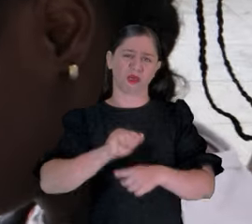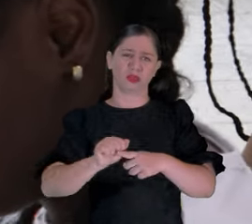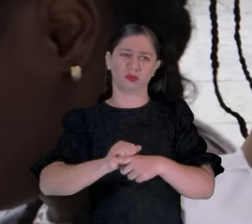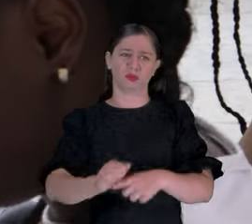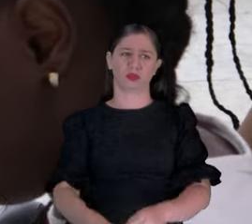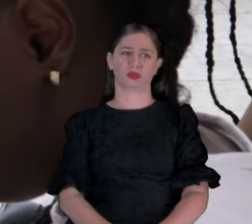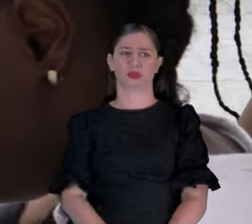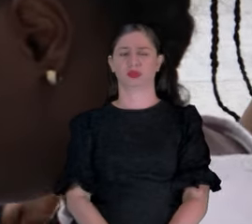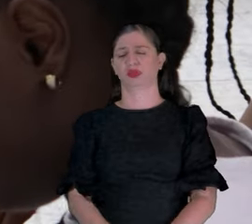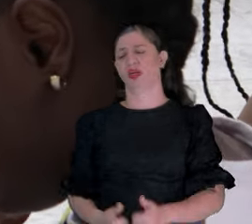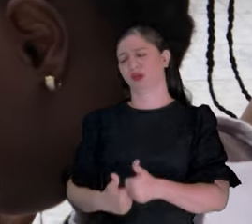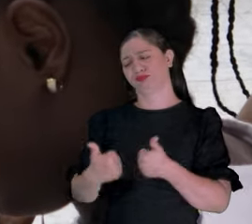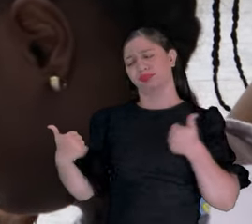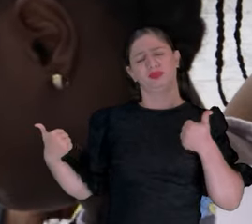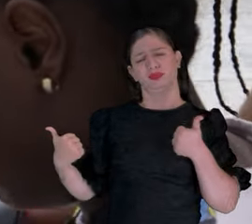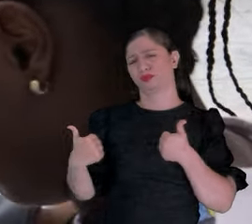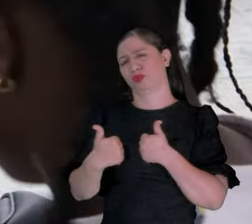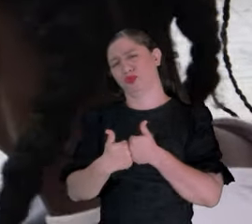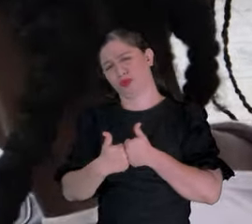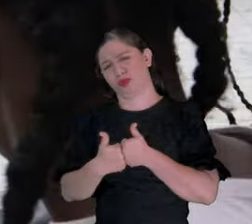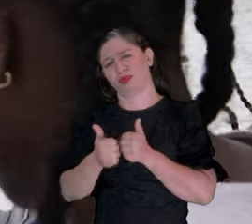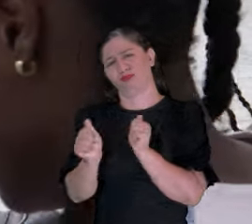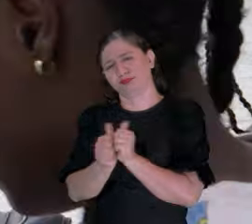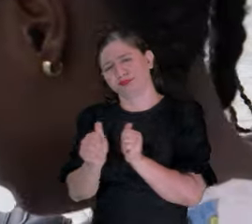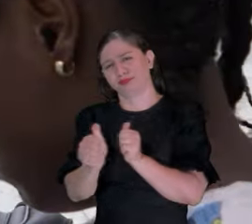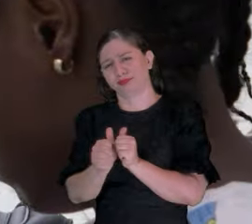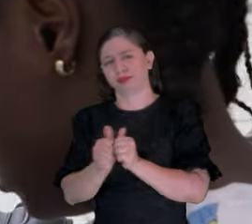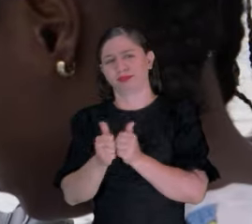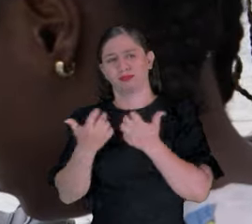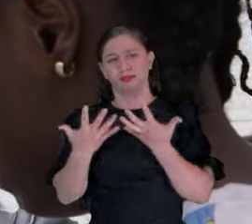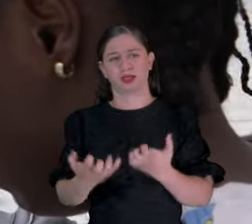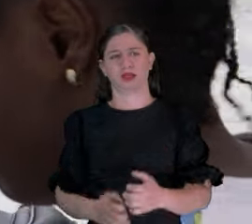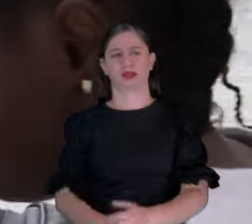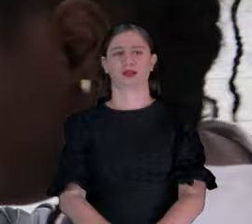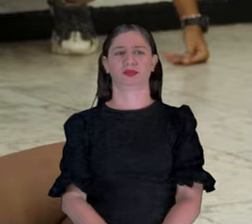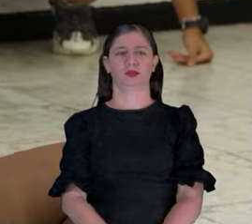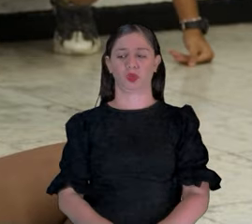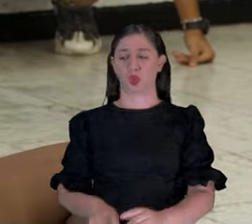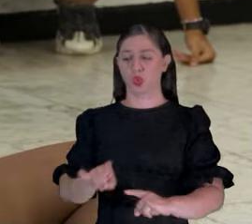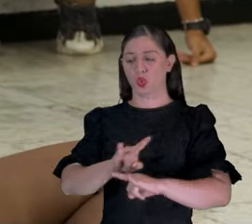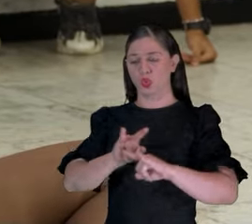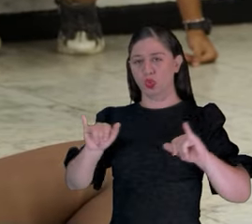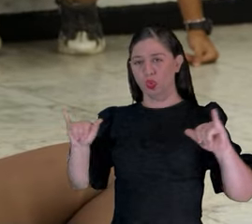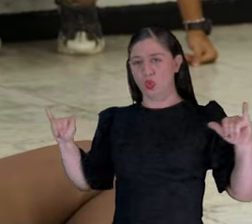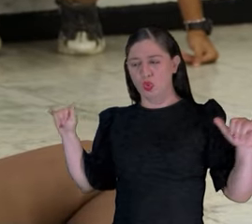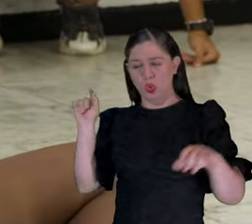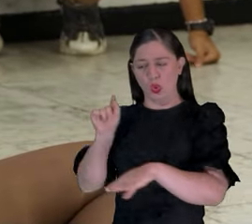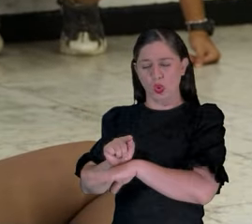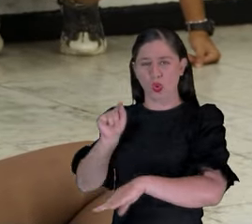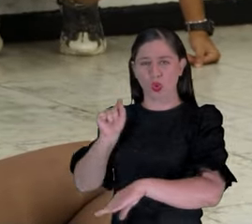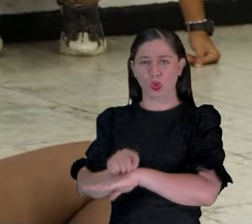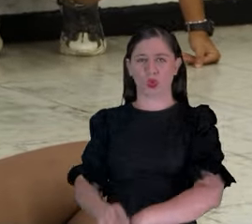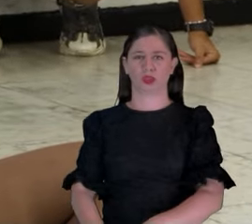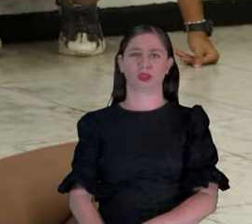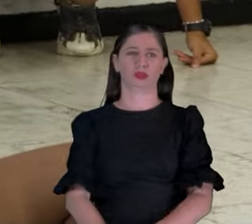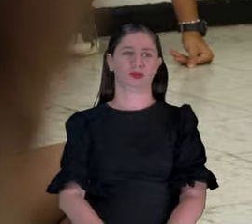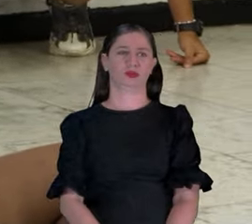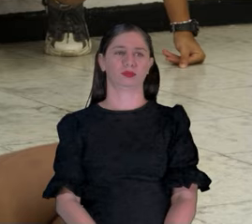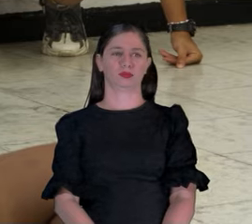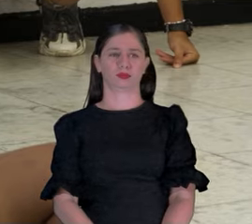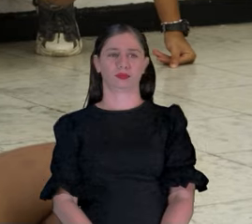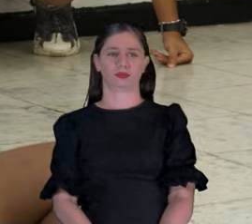más quiero... bien póngase a entrenar juicioso, ¿sí? Es que yo no quiero hacer nada. Pero no, yo tampoco quiero hacer nada.